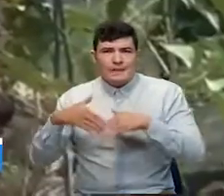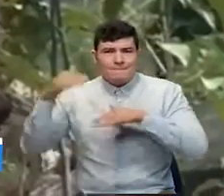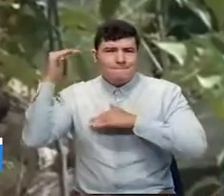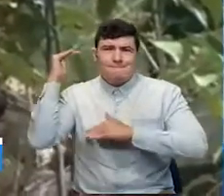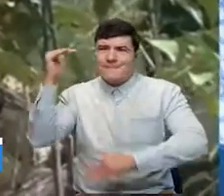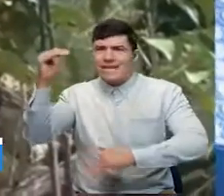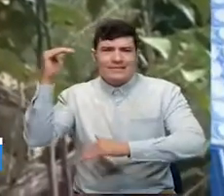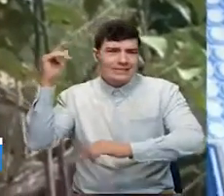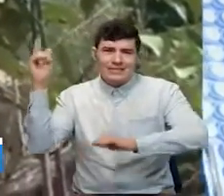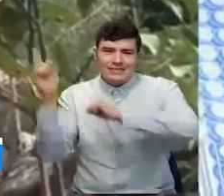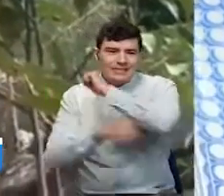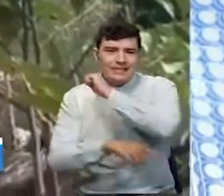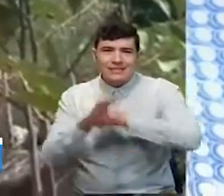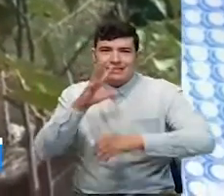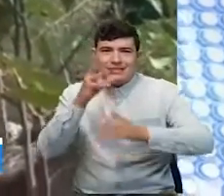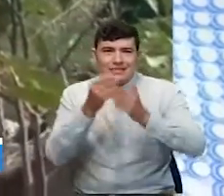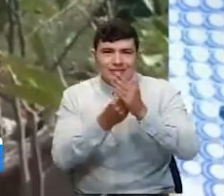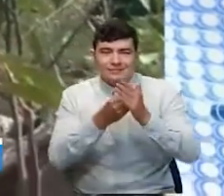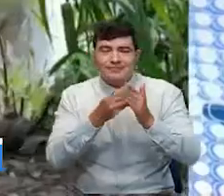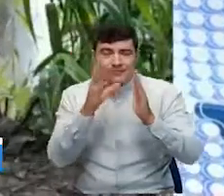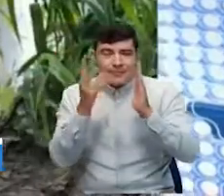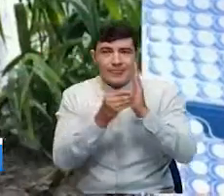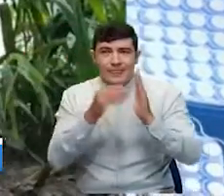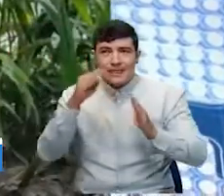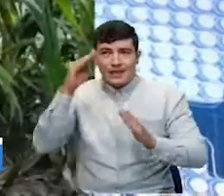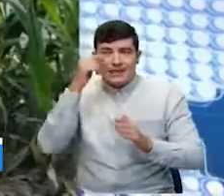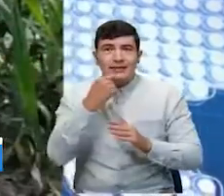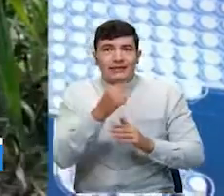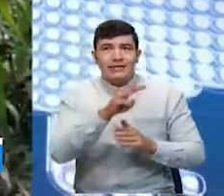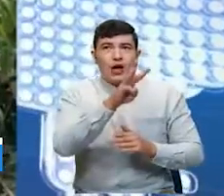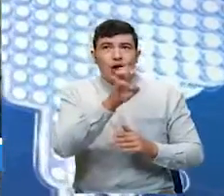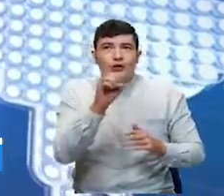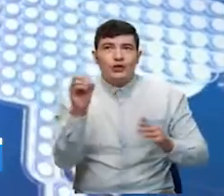que contempla el Código Nacional de Policía, que tiene una multa de 800 mil pesos.